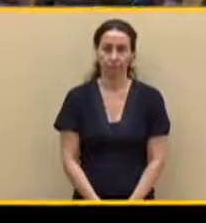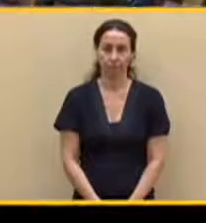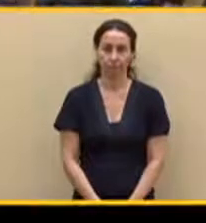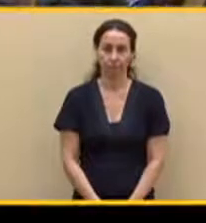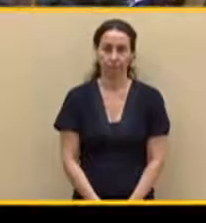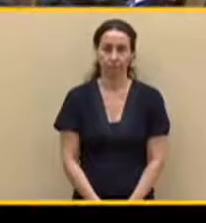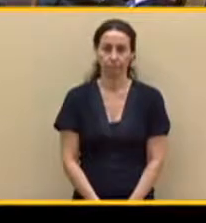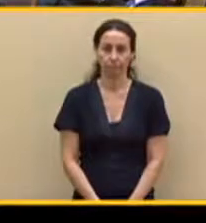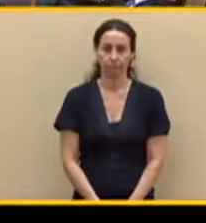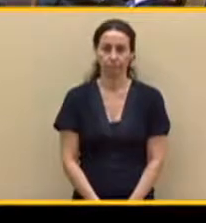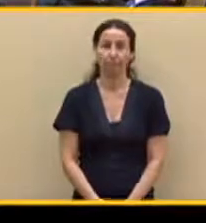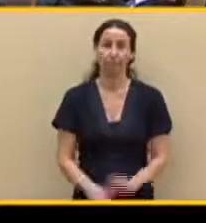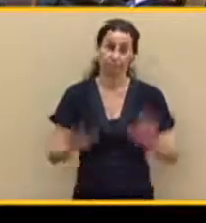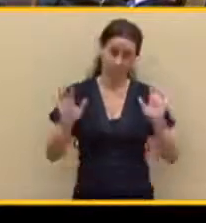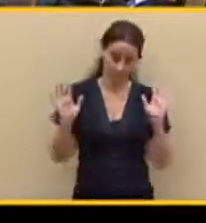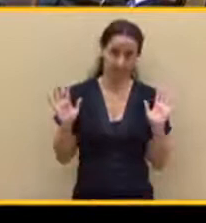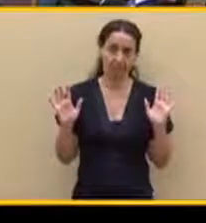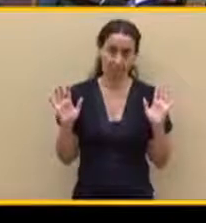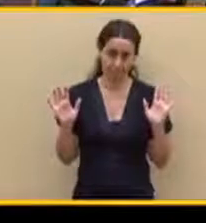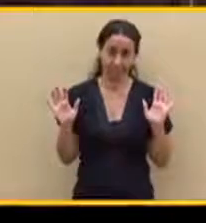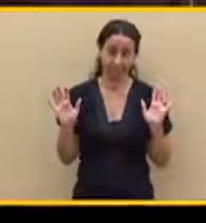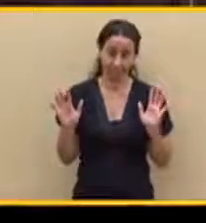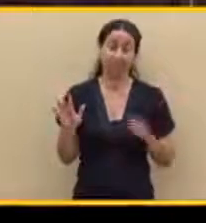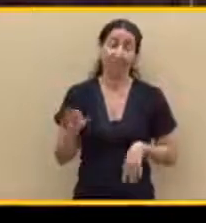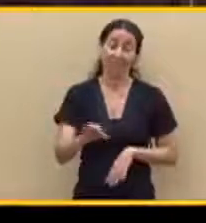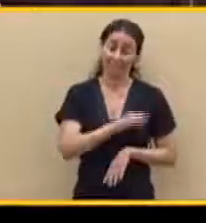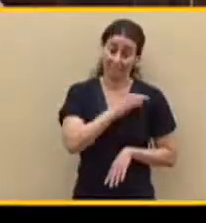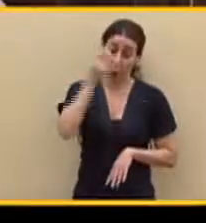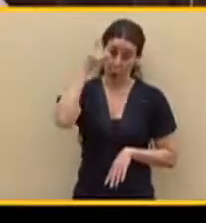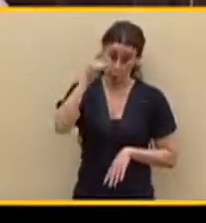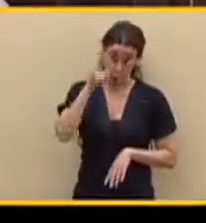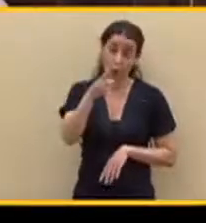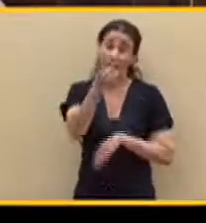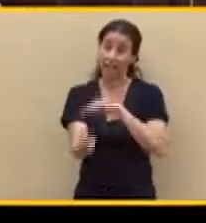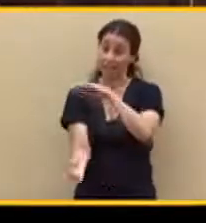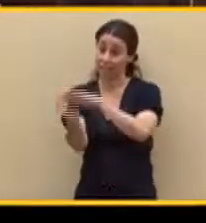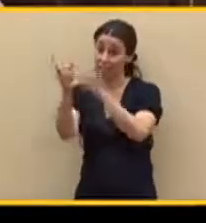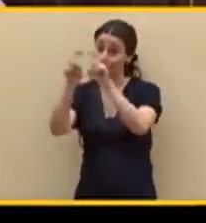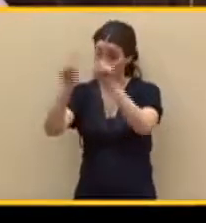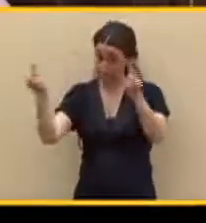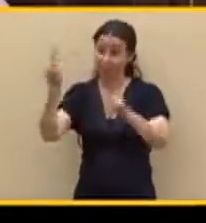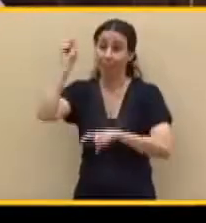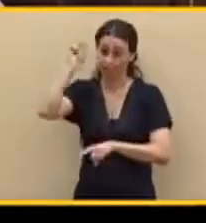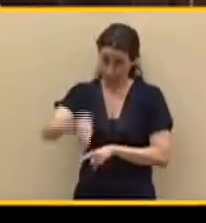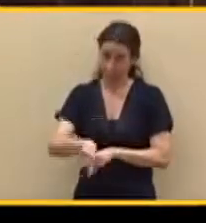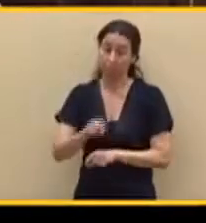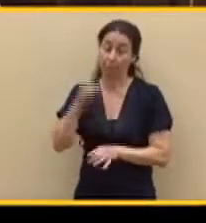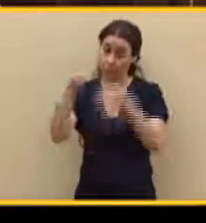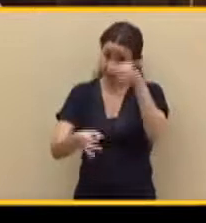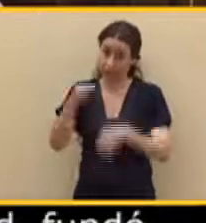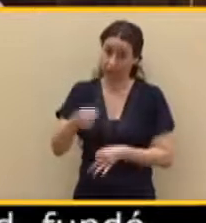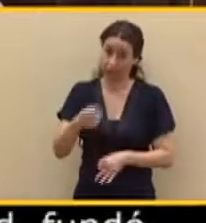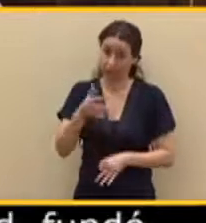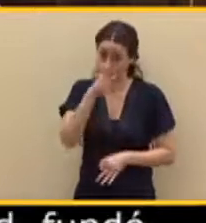Por cierto, señor Montoro, que la empresa que usted fundó, Equipo Económico, también está en los tribunales por sospecha de delitos